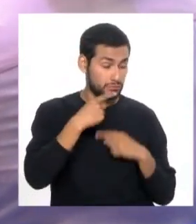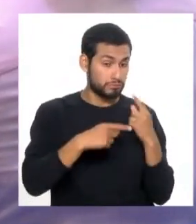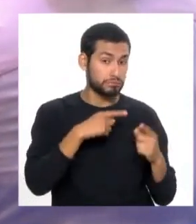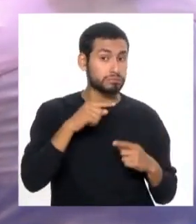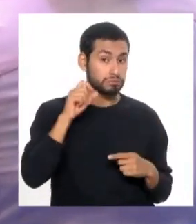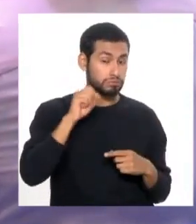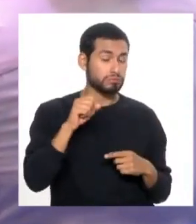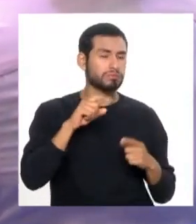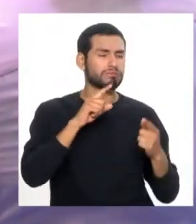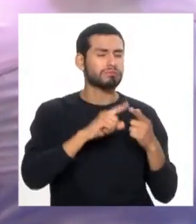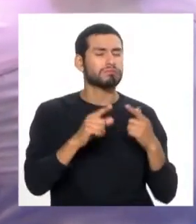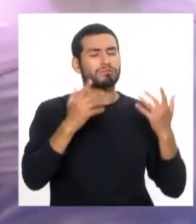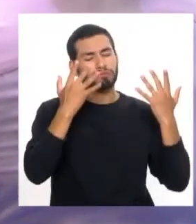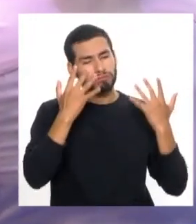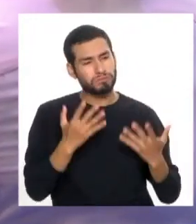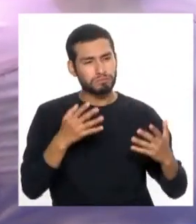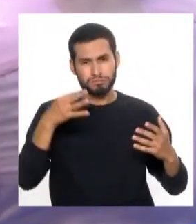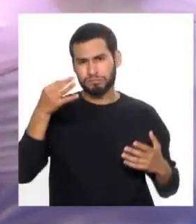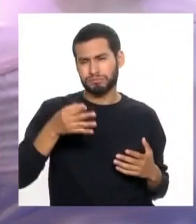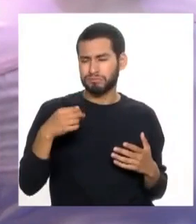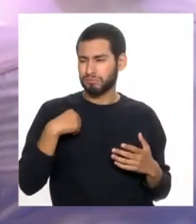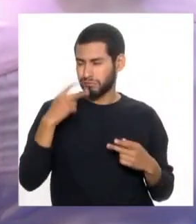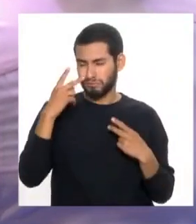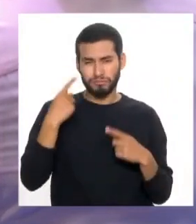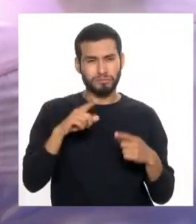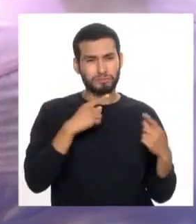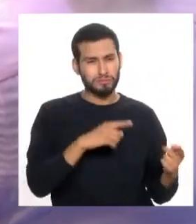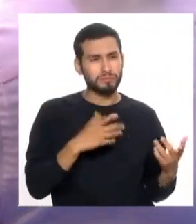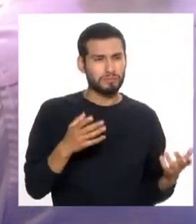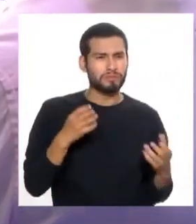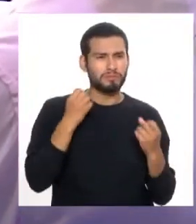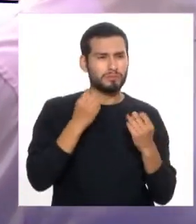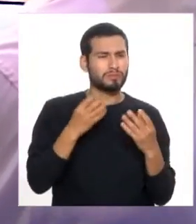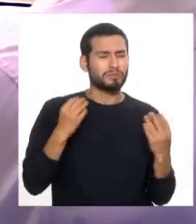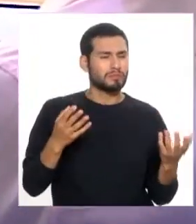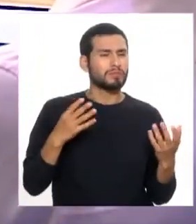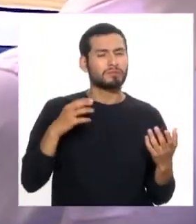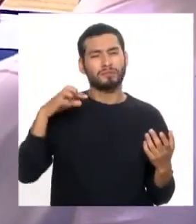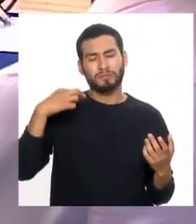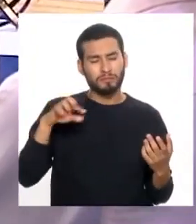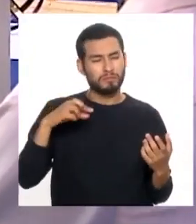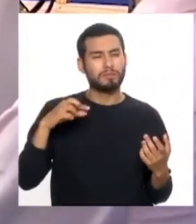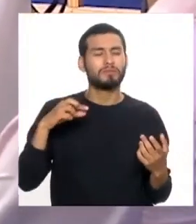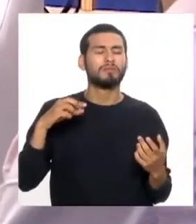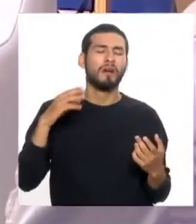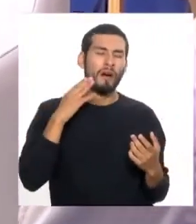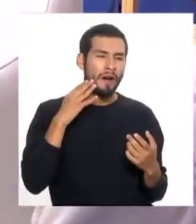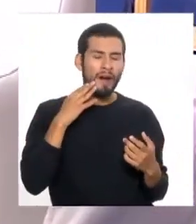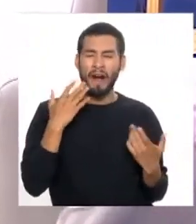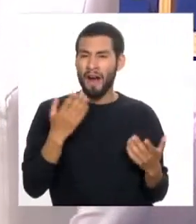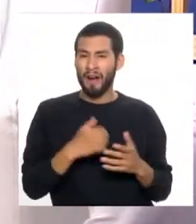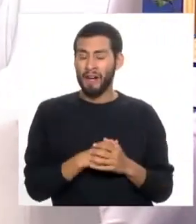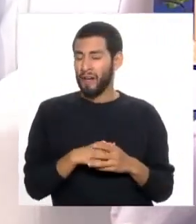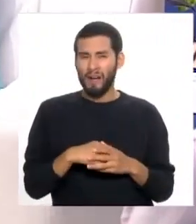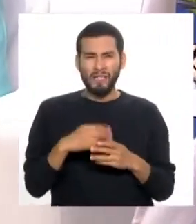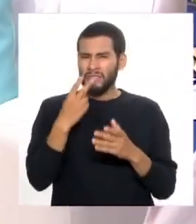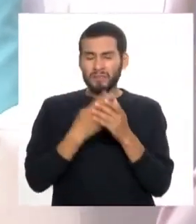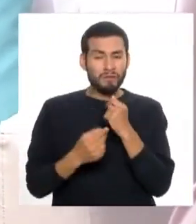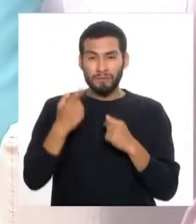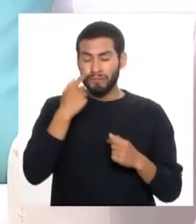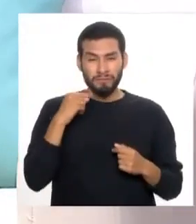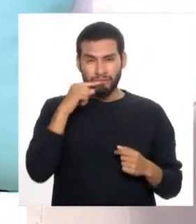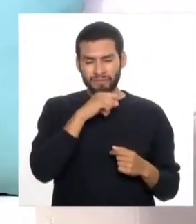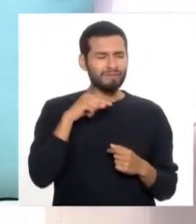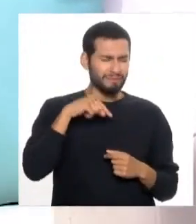Christopher, pero lamentablemente la realidad se da, ¿no? En este caso hay muchos padres, o sea, tanto padres como madres, que